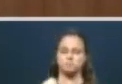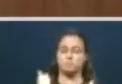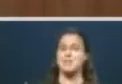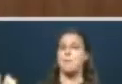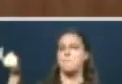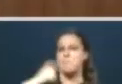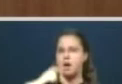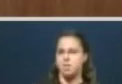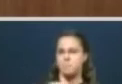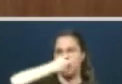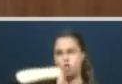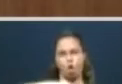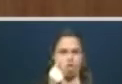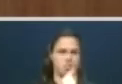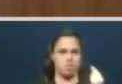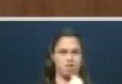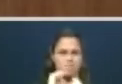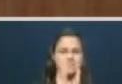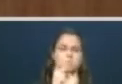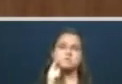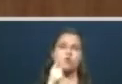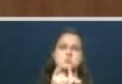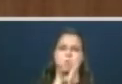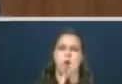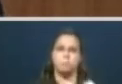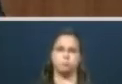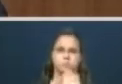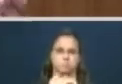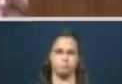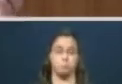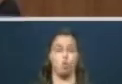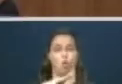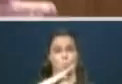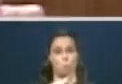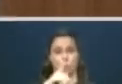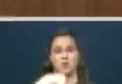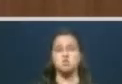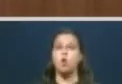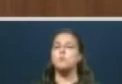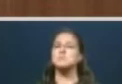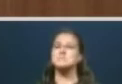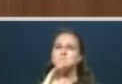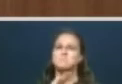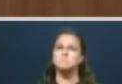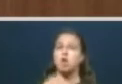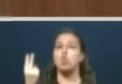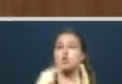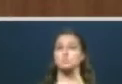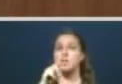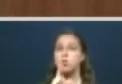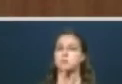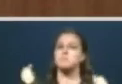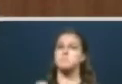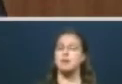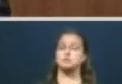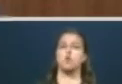participación debate y búsqueda de acuerdos por eso sus bases fueron objeto de pacto en octubre de 2012 entre